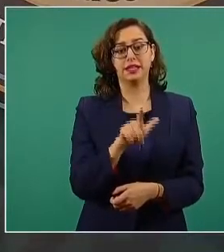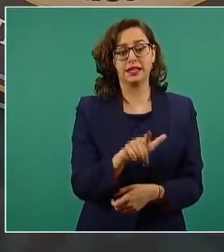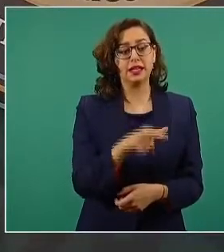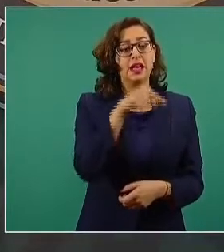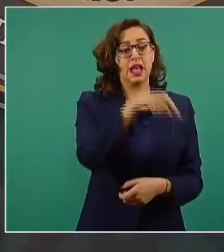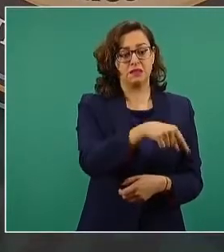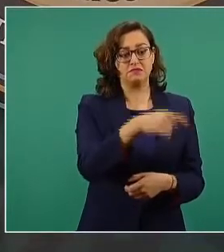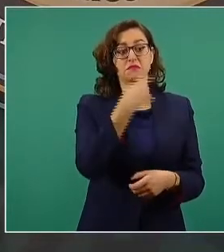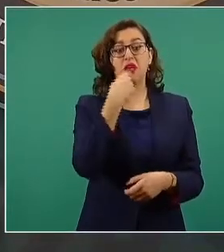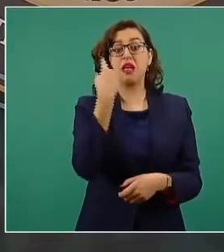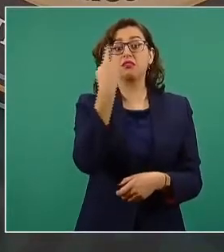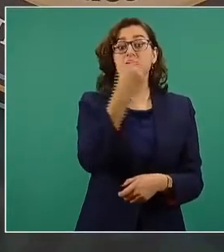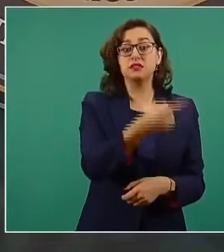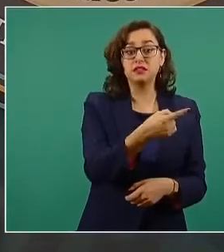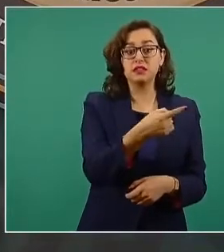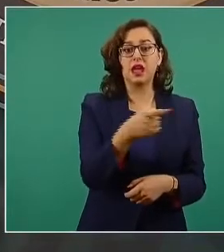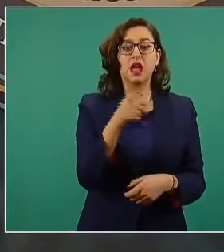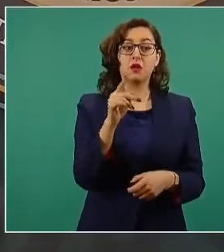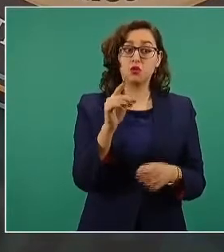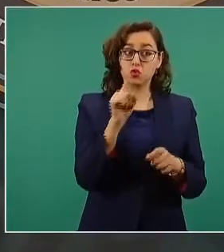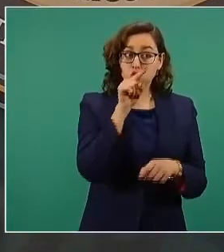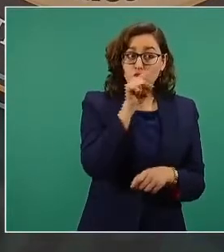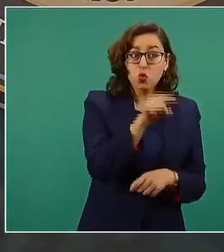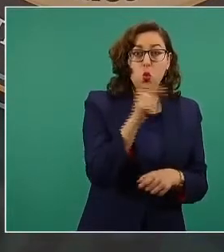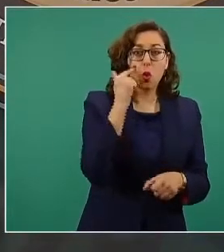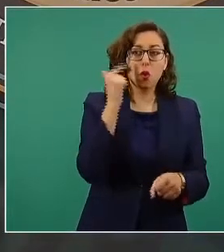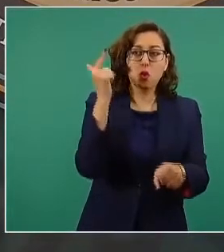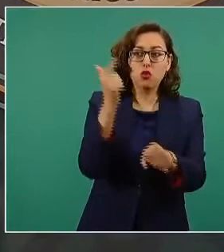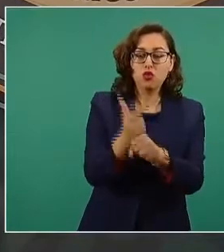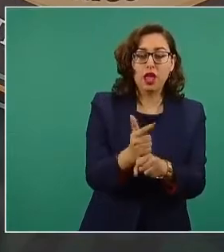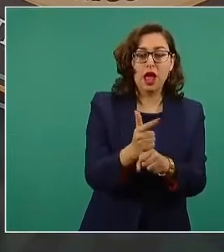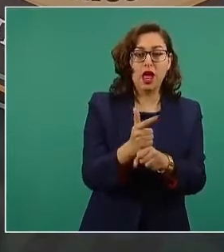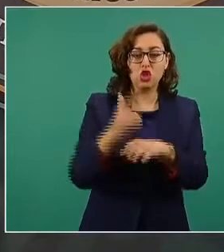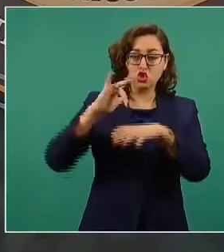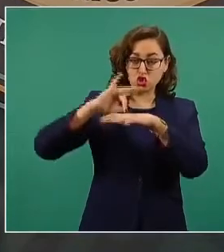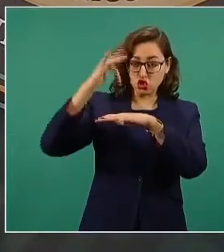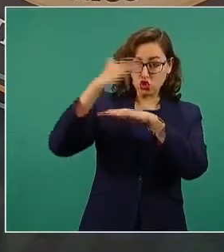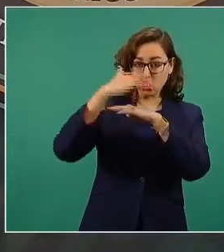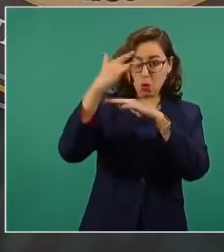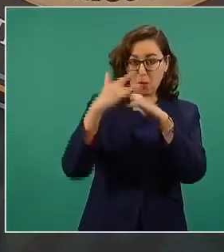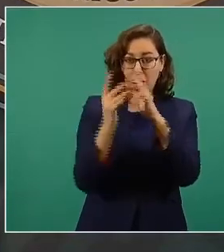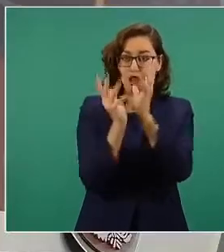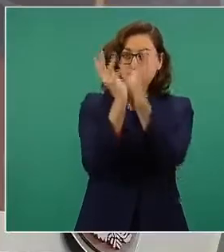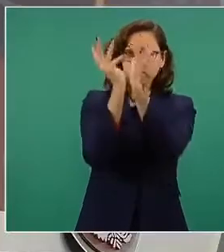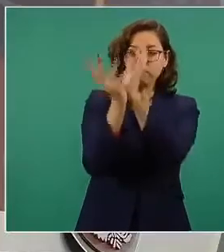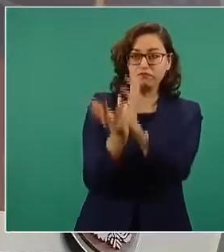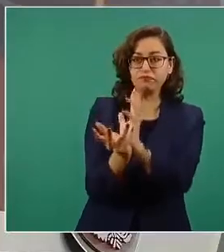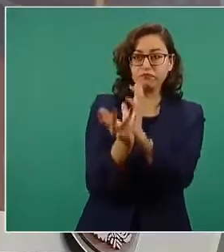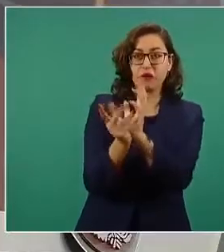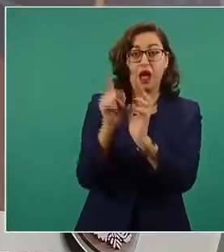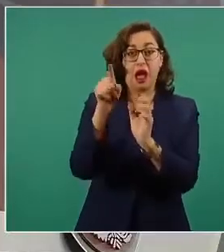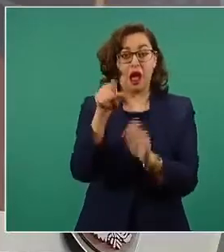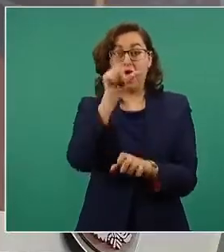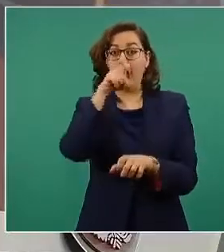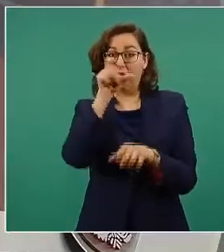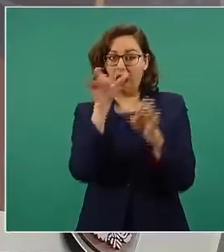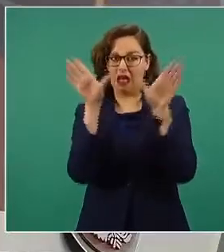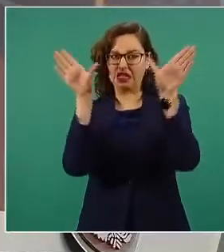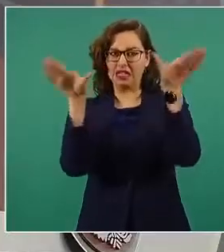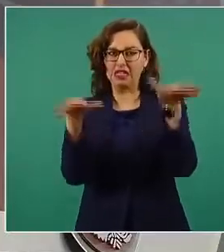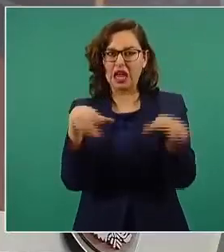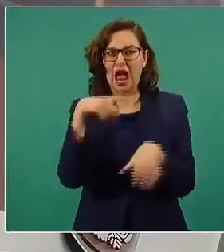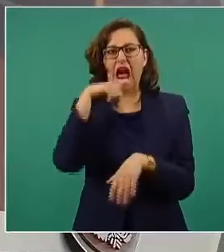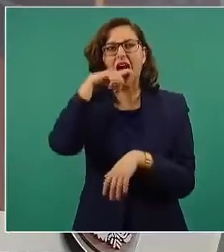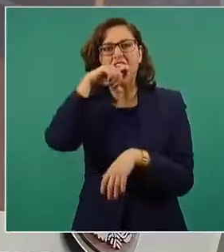que fundara la ciudad donde estuviera un águila parada sobre un nopal, devorando una serpiente. Siguiendo ese designio,